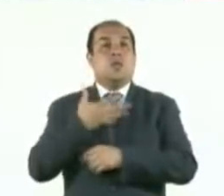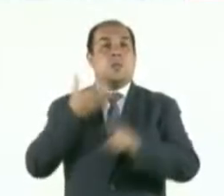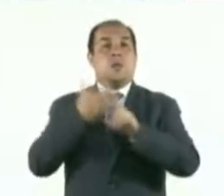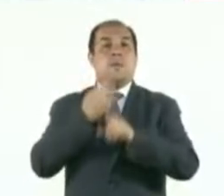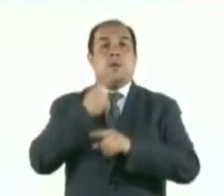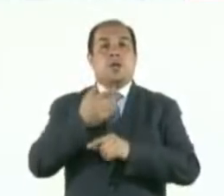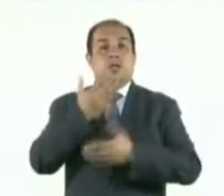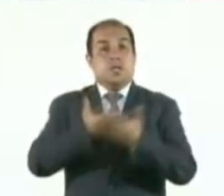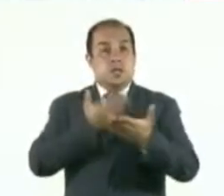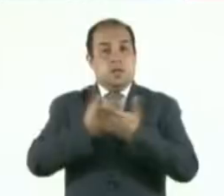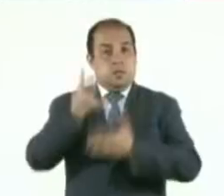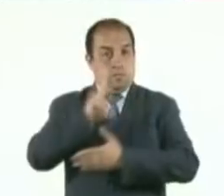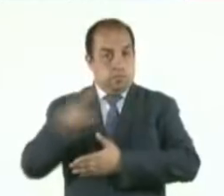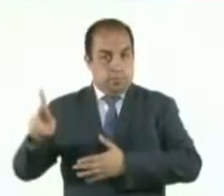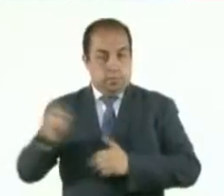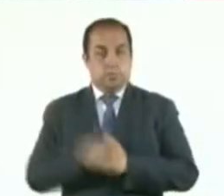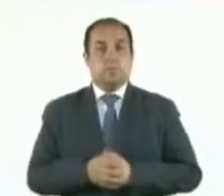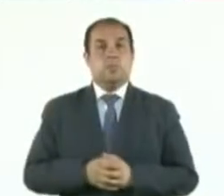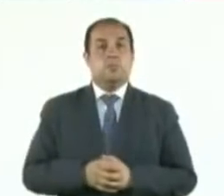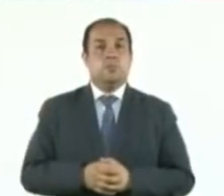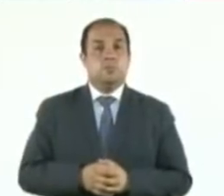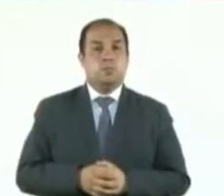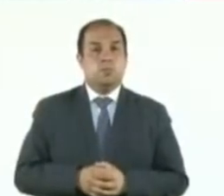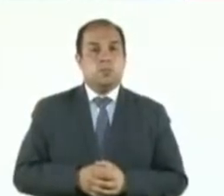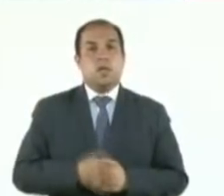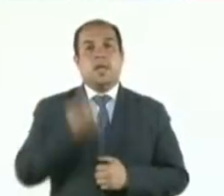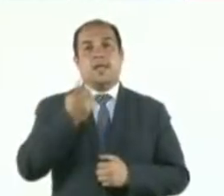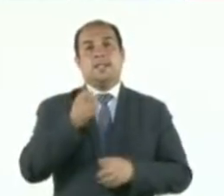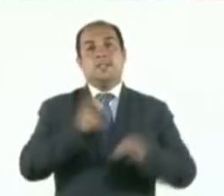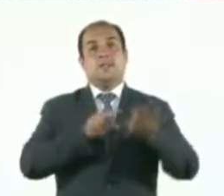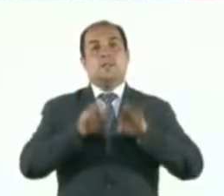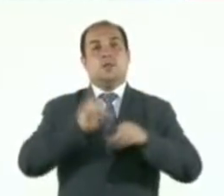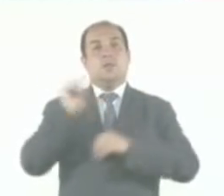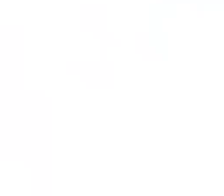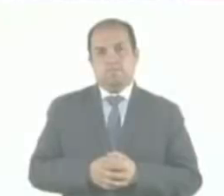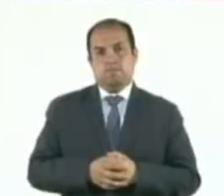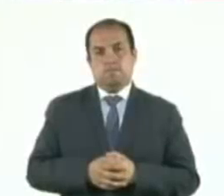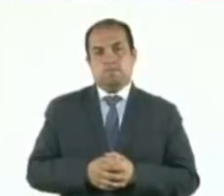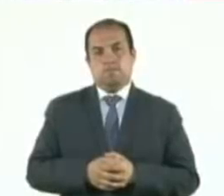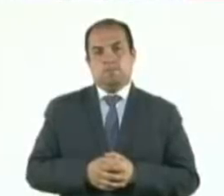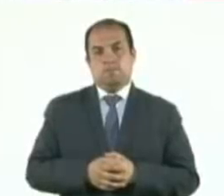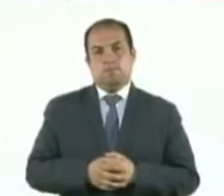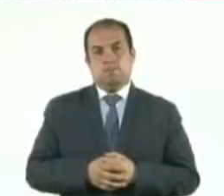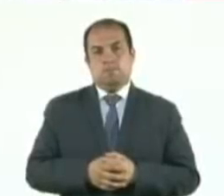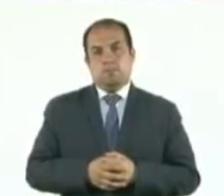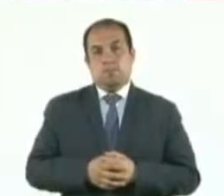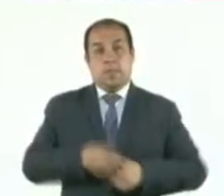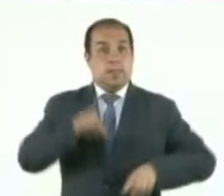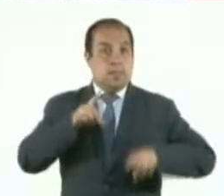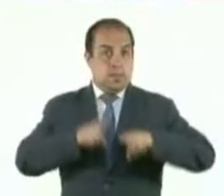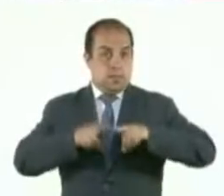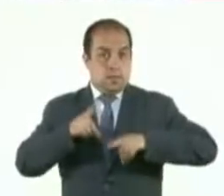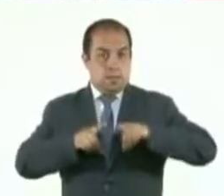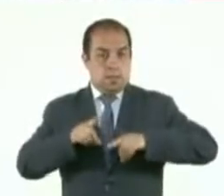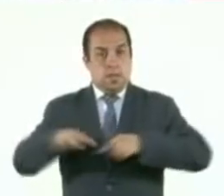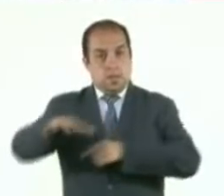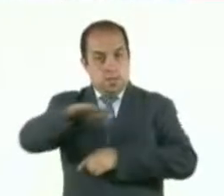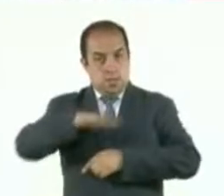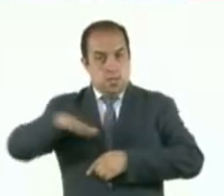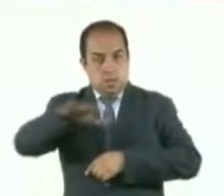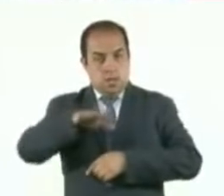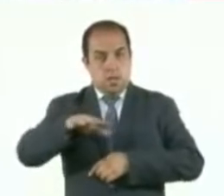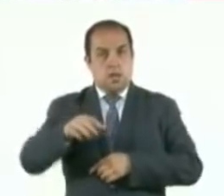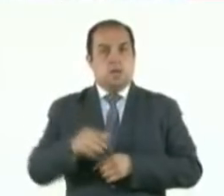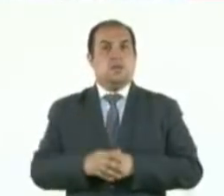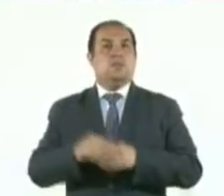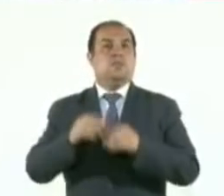al servicio del pueblo que finalmente es la labor de las universidades públicas depende del área de la que